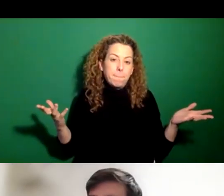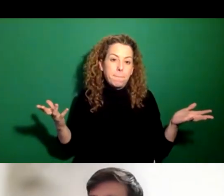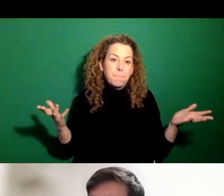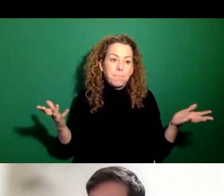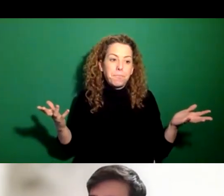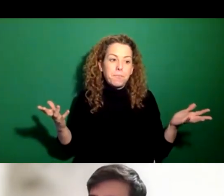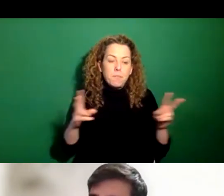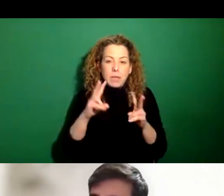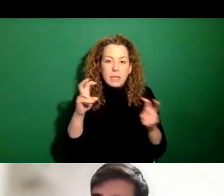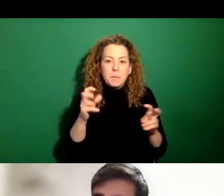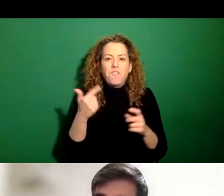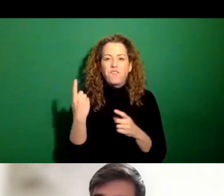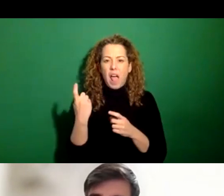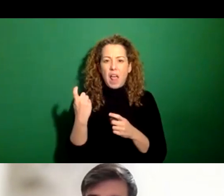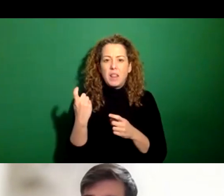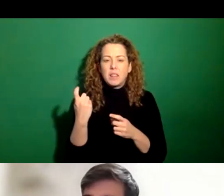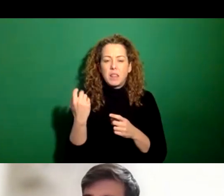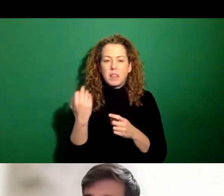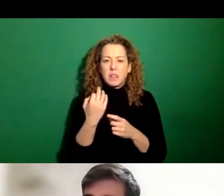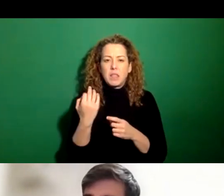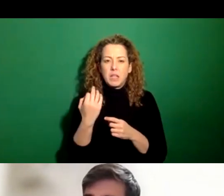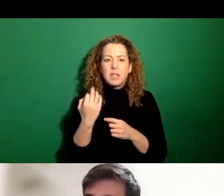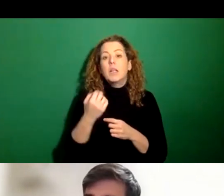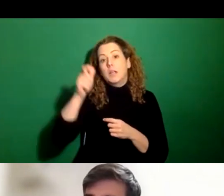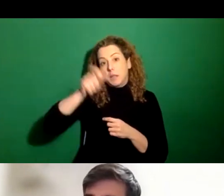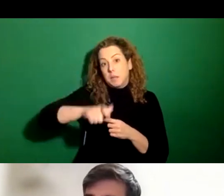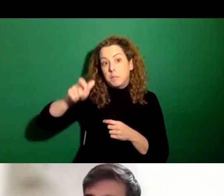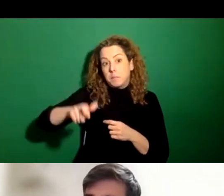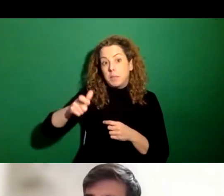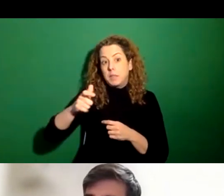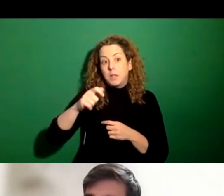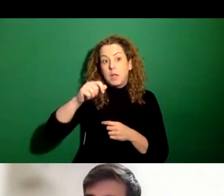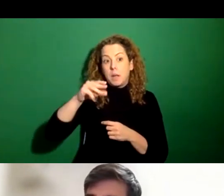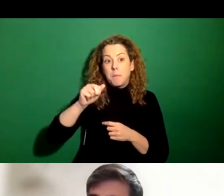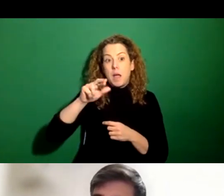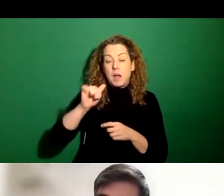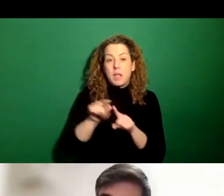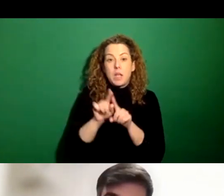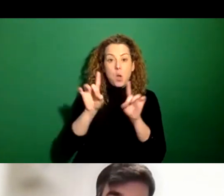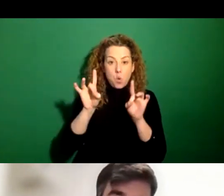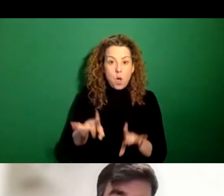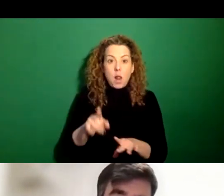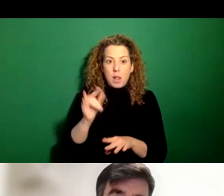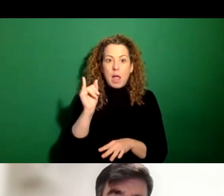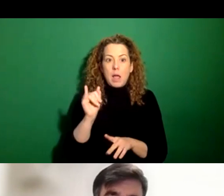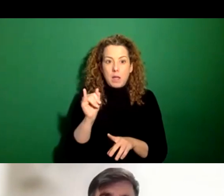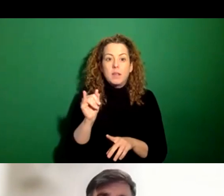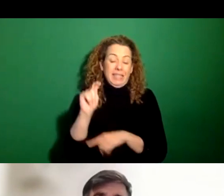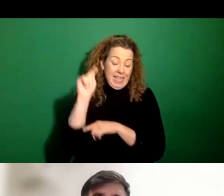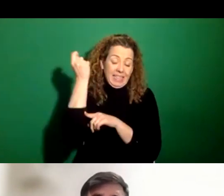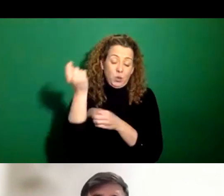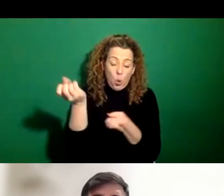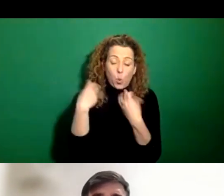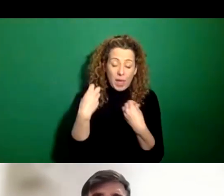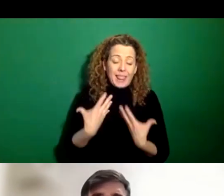lo que nos falta es tener más personas como María Loperena que cuenten esos casos de éxito. Creo que eso es